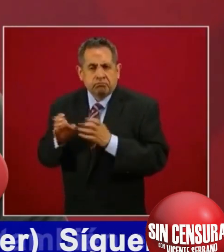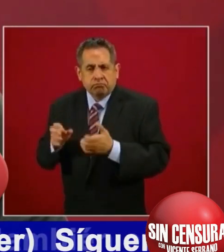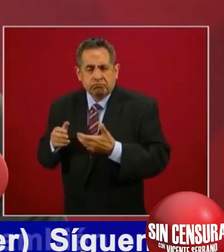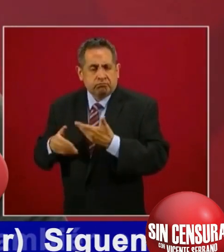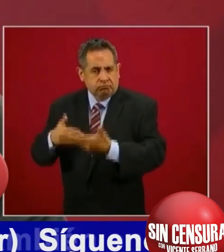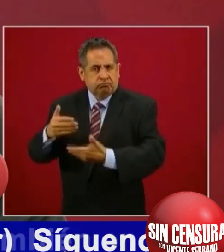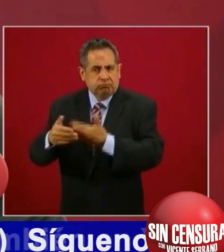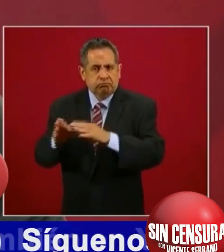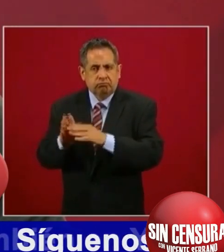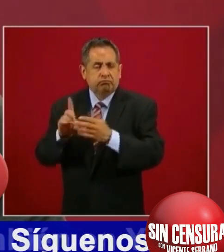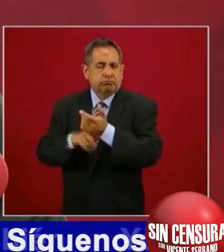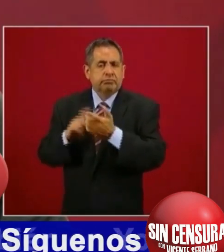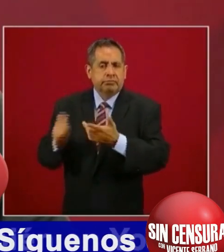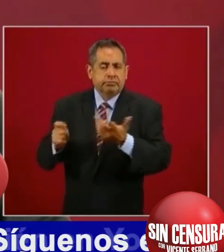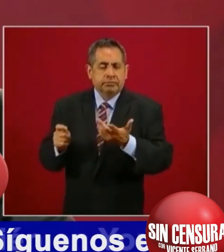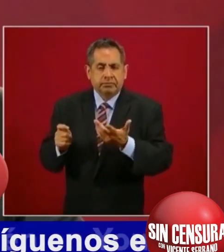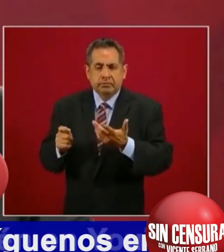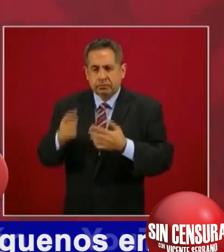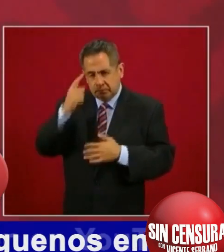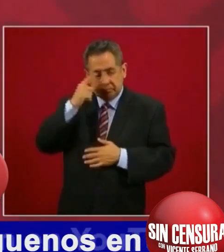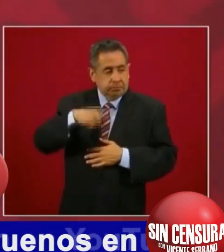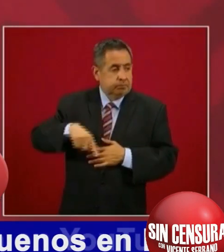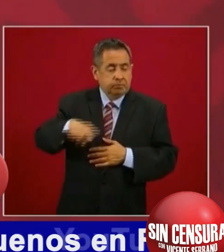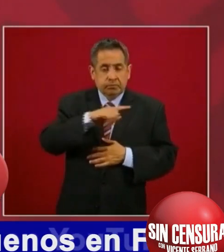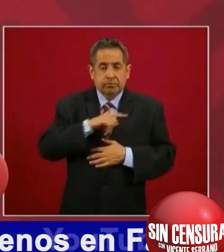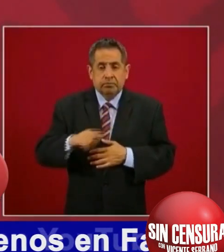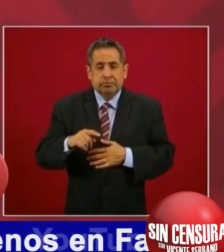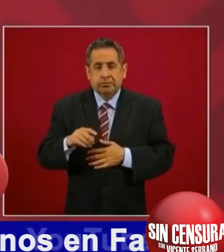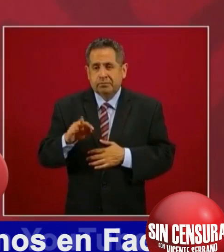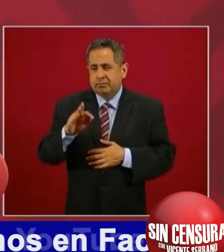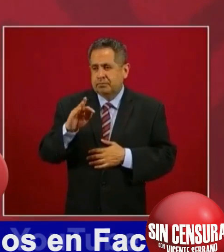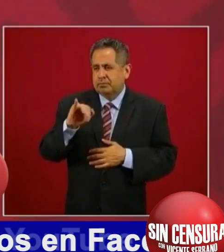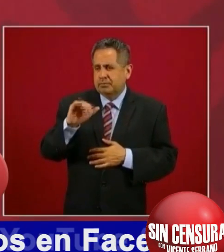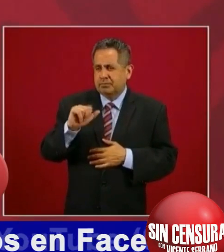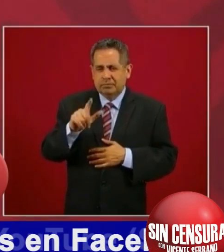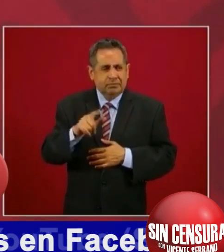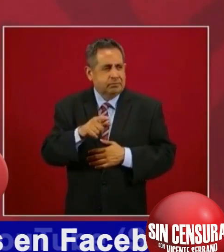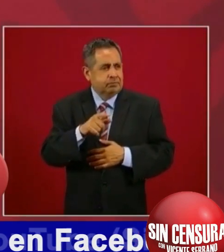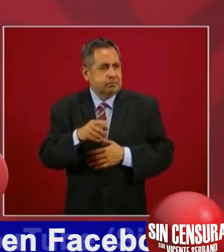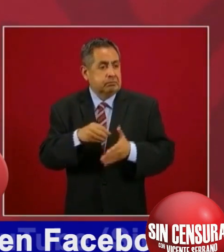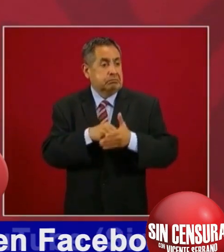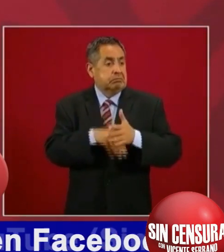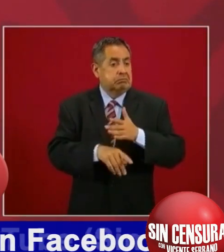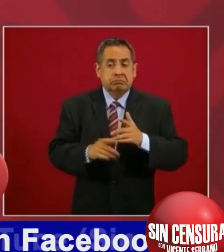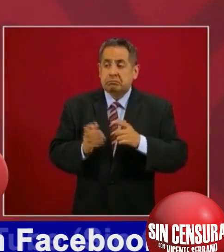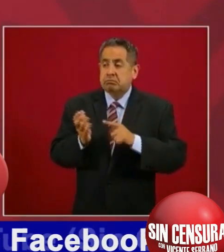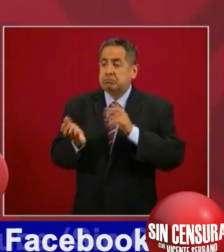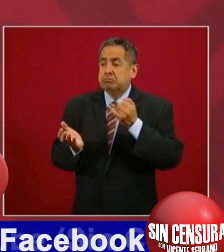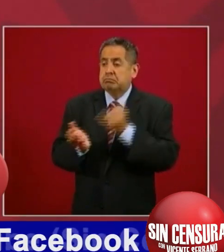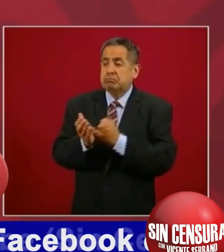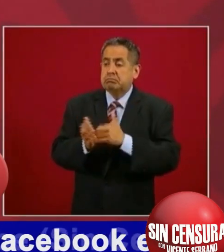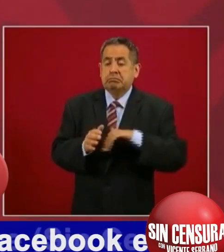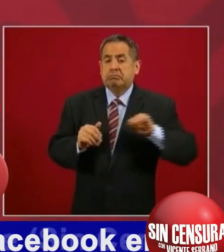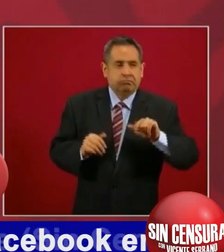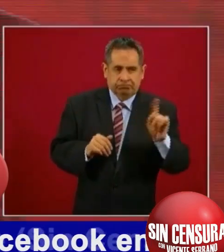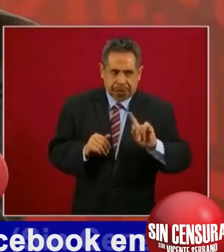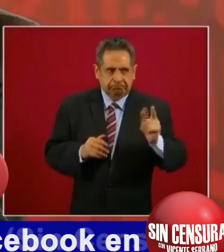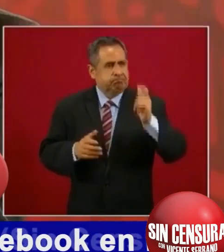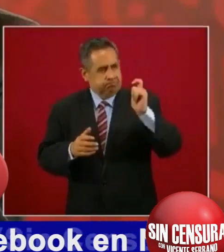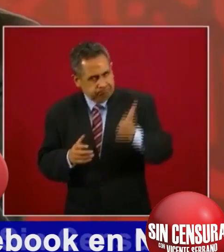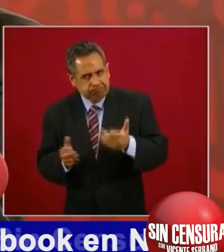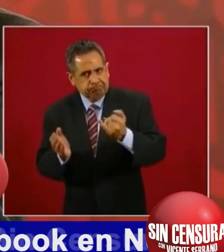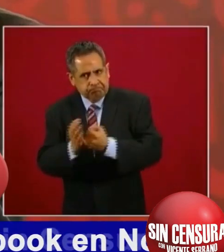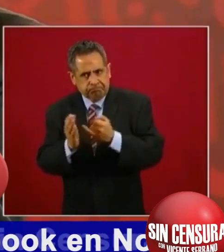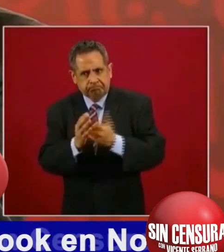en el combate a la evasión fiscal, cómo vamos en